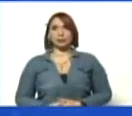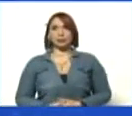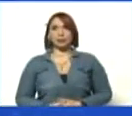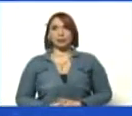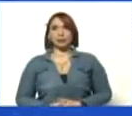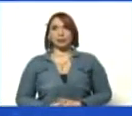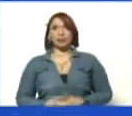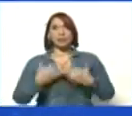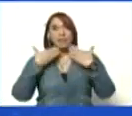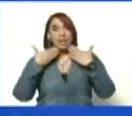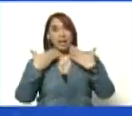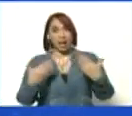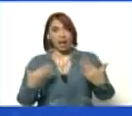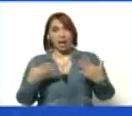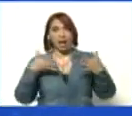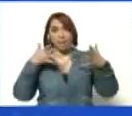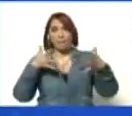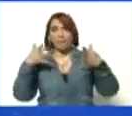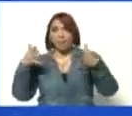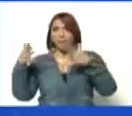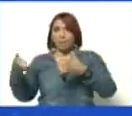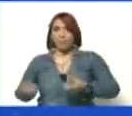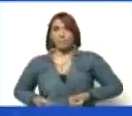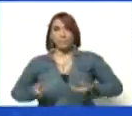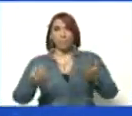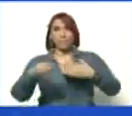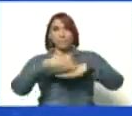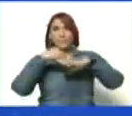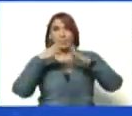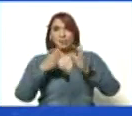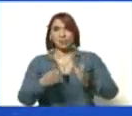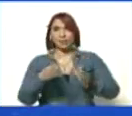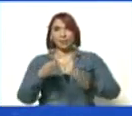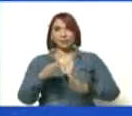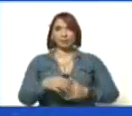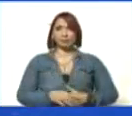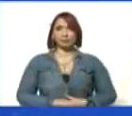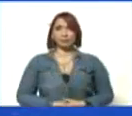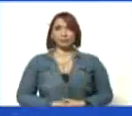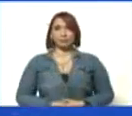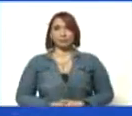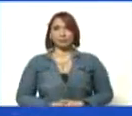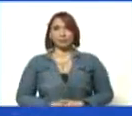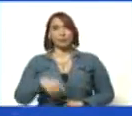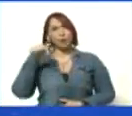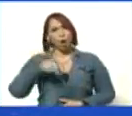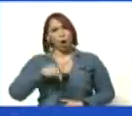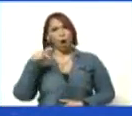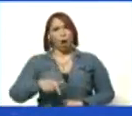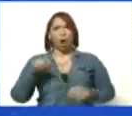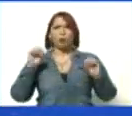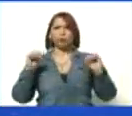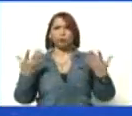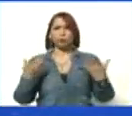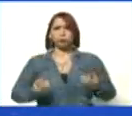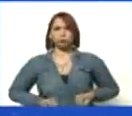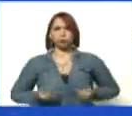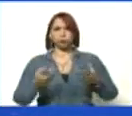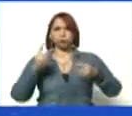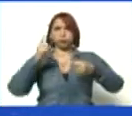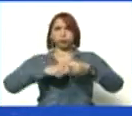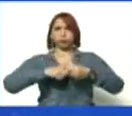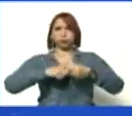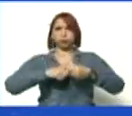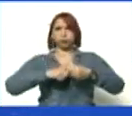las orientaciones que dio a través de nuestra ministra Yelixa Santaella y de nuestro gobernador. Hoy logramos ingresar y logramos registrar